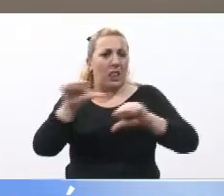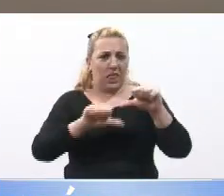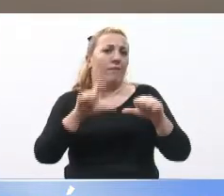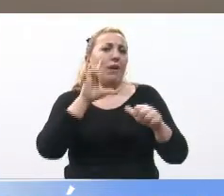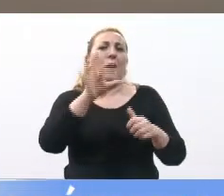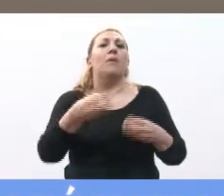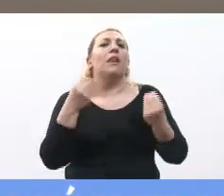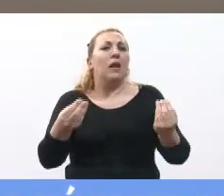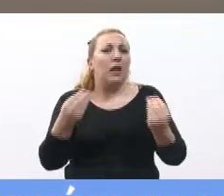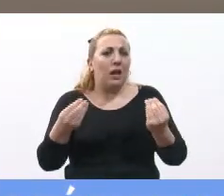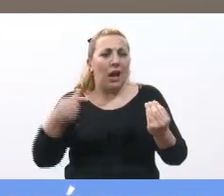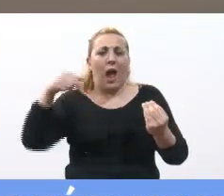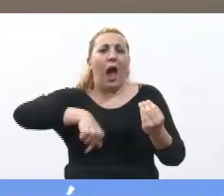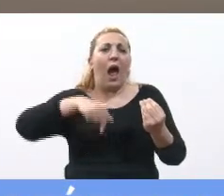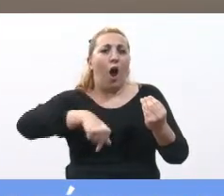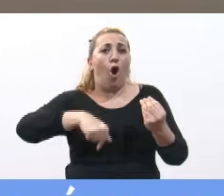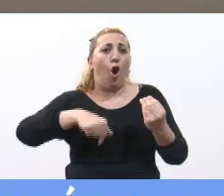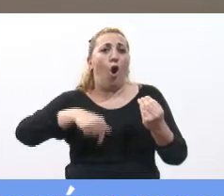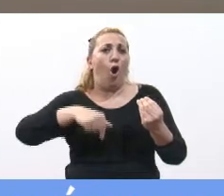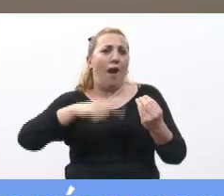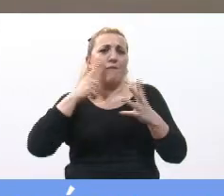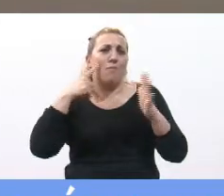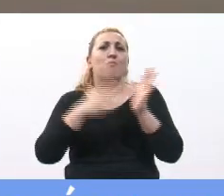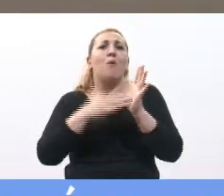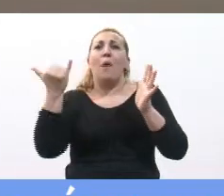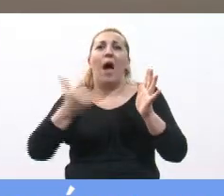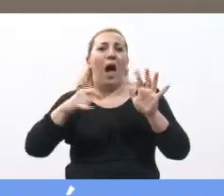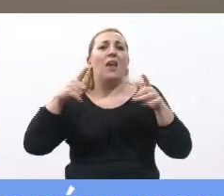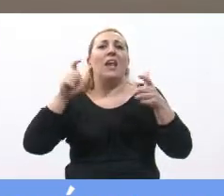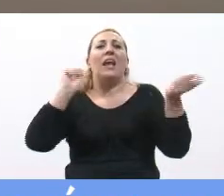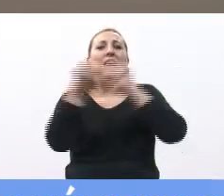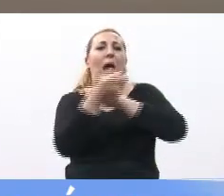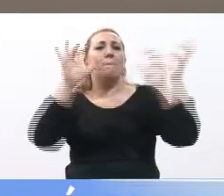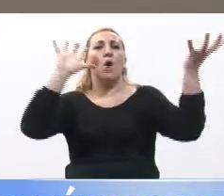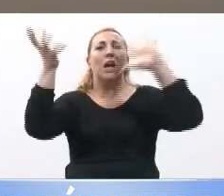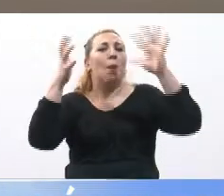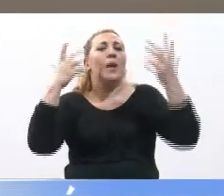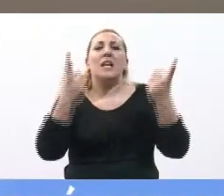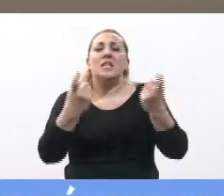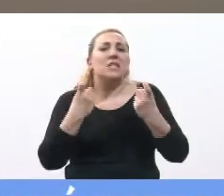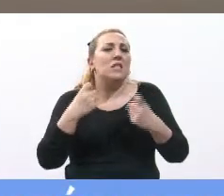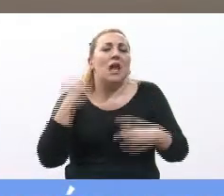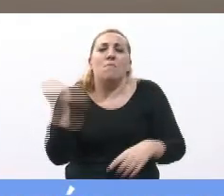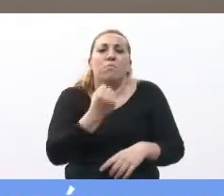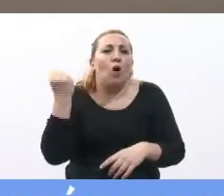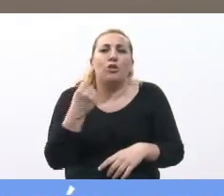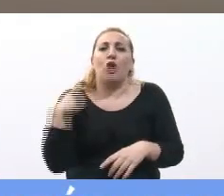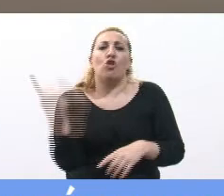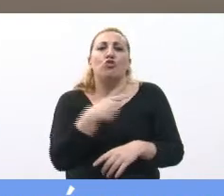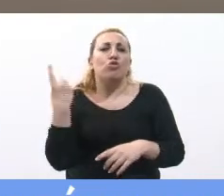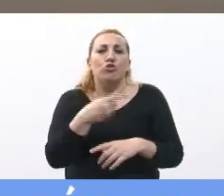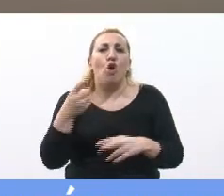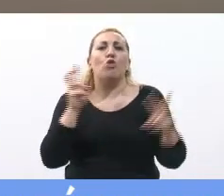lo que está pasando con el cambio climático y cómo es indispensable que entre todos hagamos lo posible